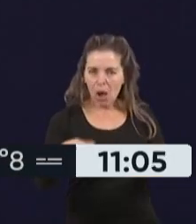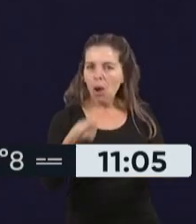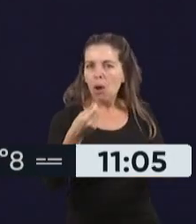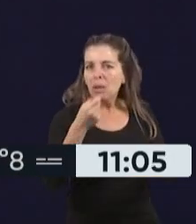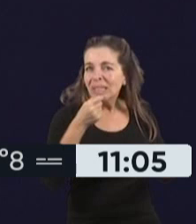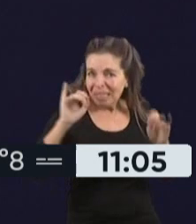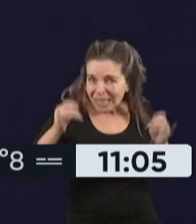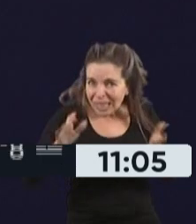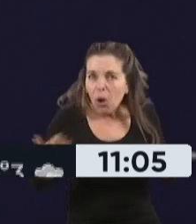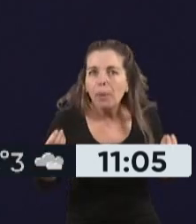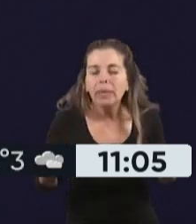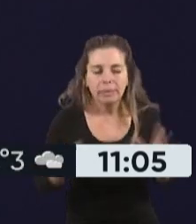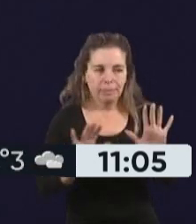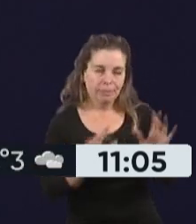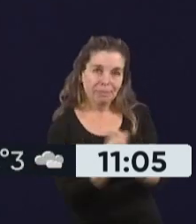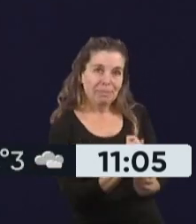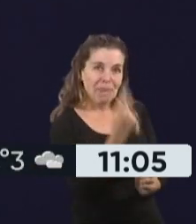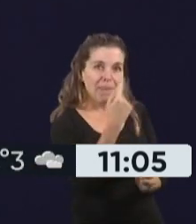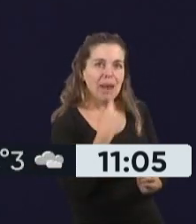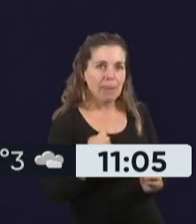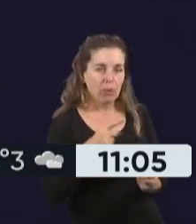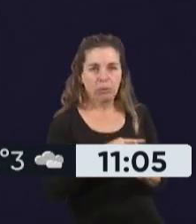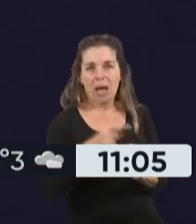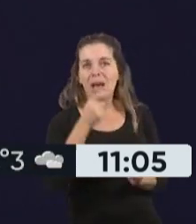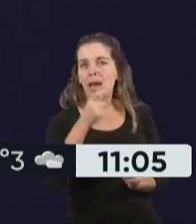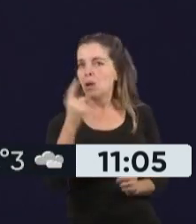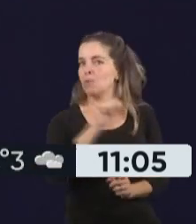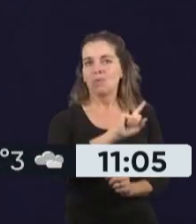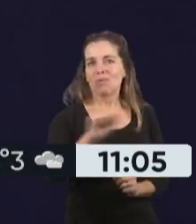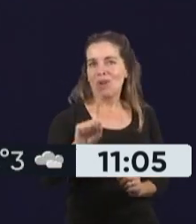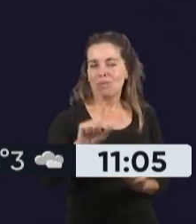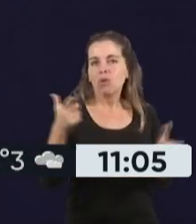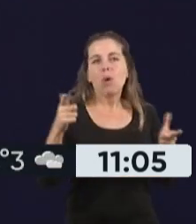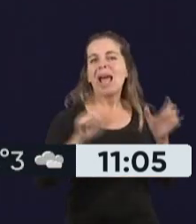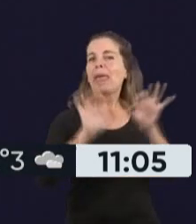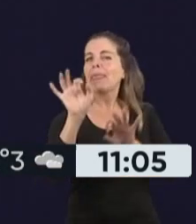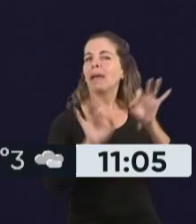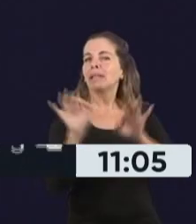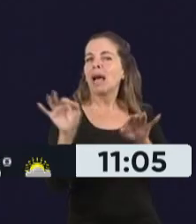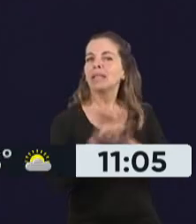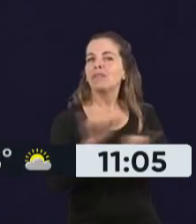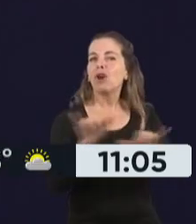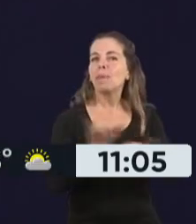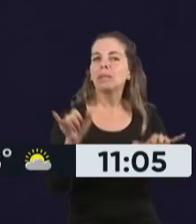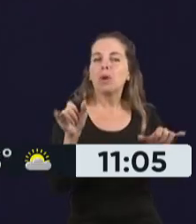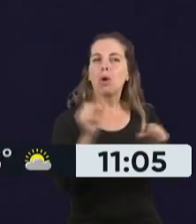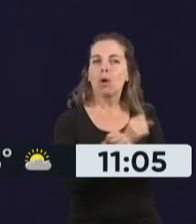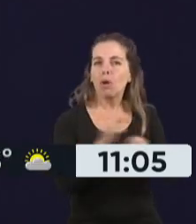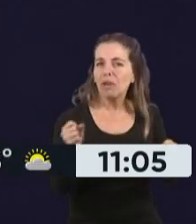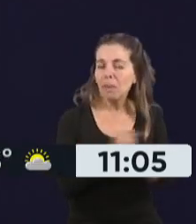Gracias. Bueno, la primera pregunta, no, al menos no tengo no hay detalles, no hay nada confirmado, por lo